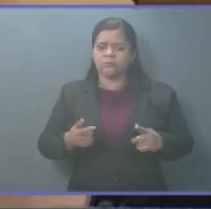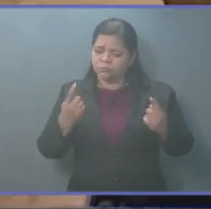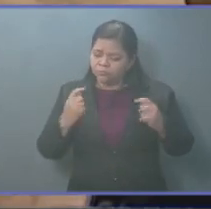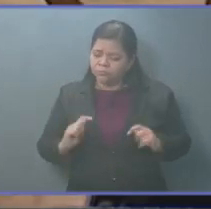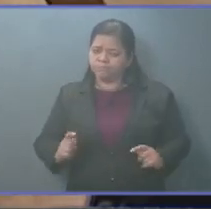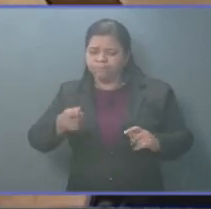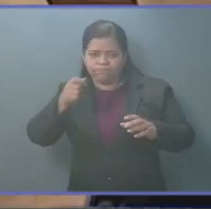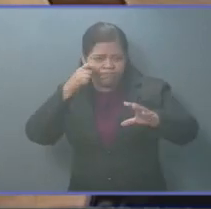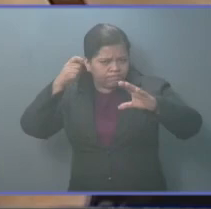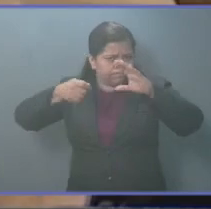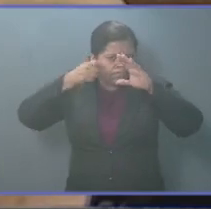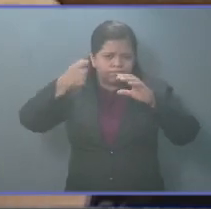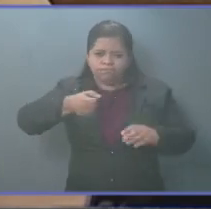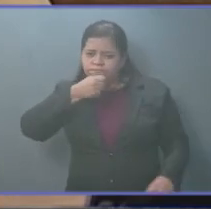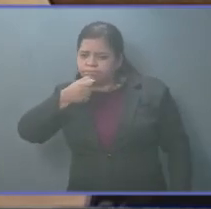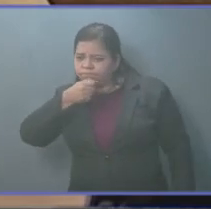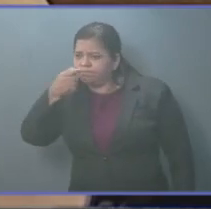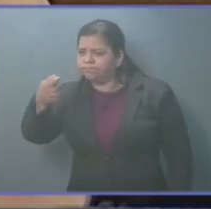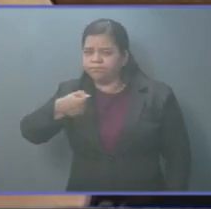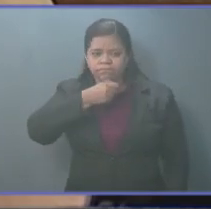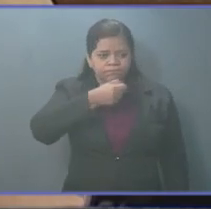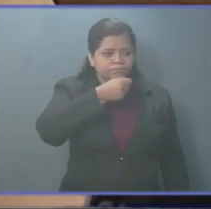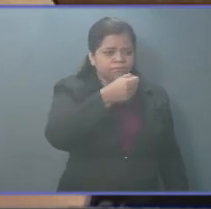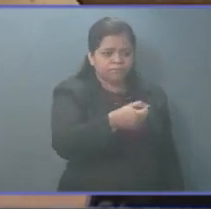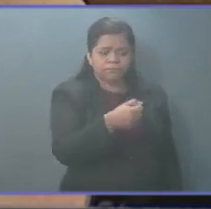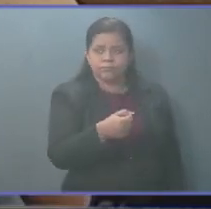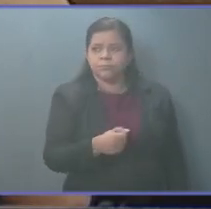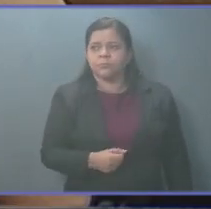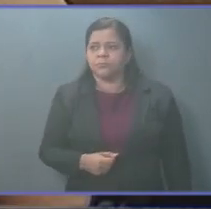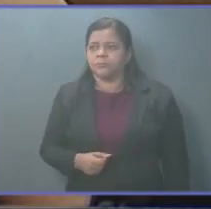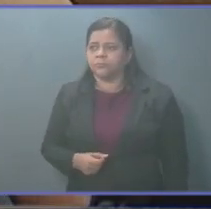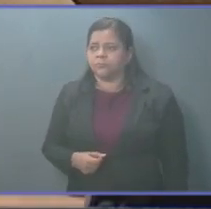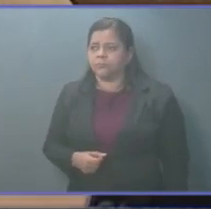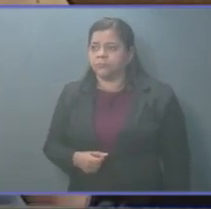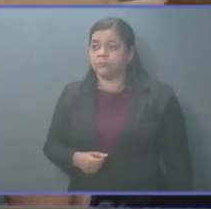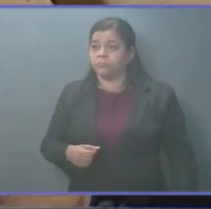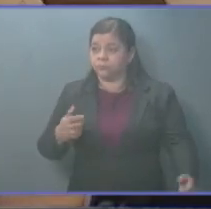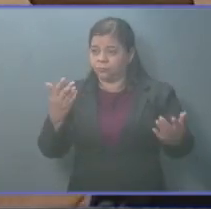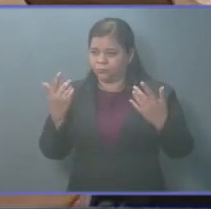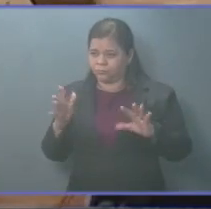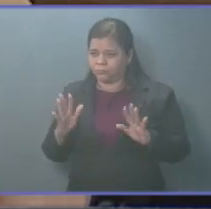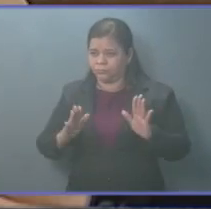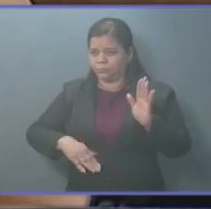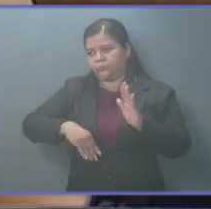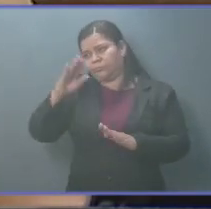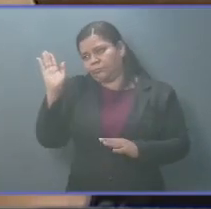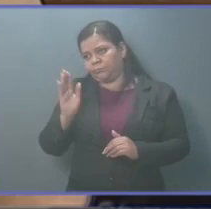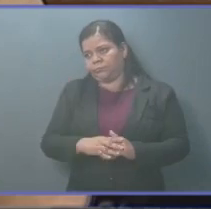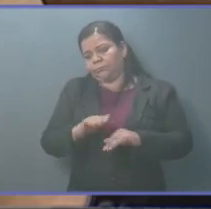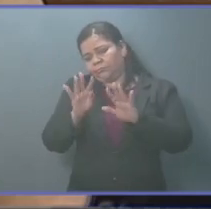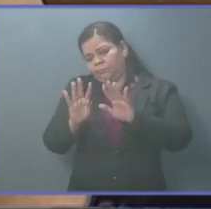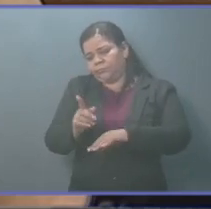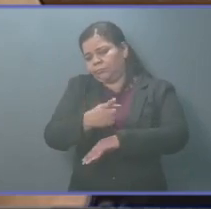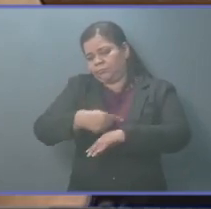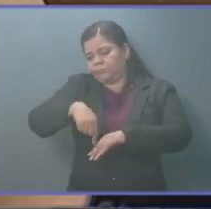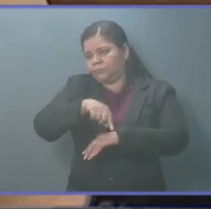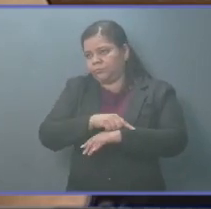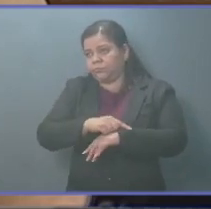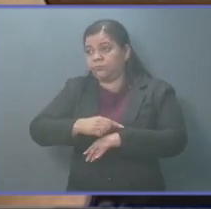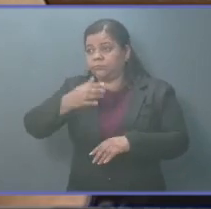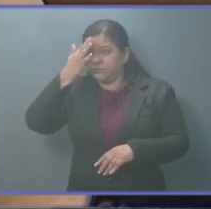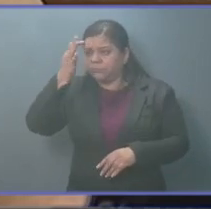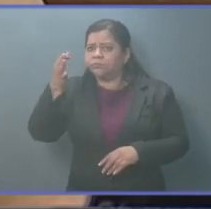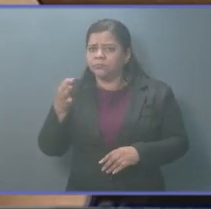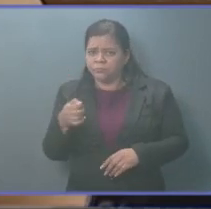tratando de informar a los salvadoreños. Como ya pasaron más de 9 horas, yo creo que es